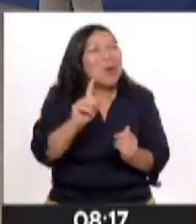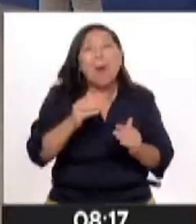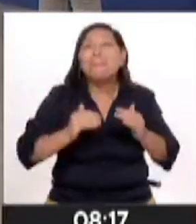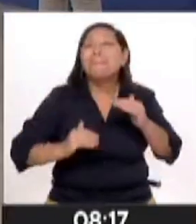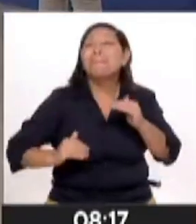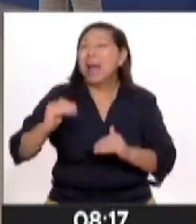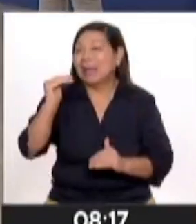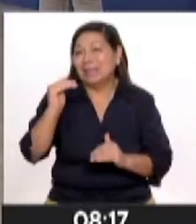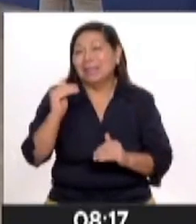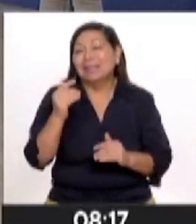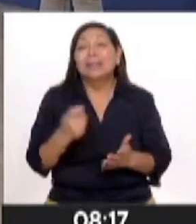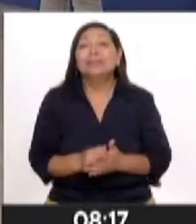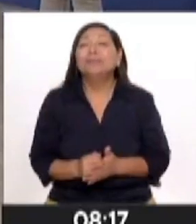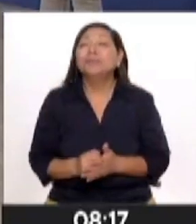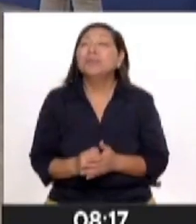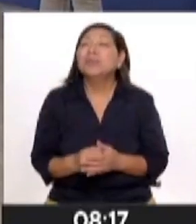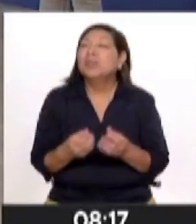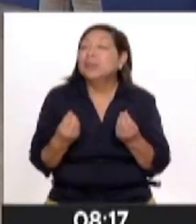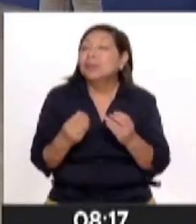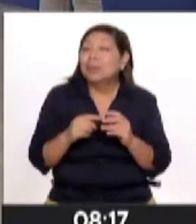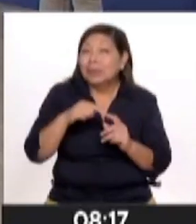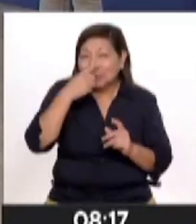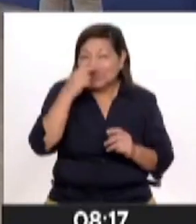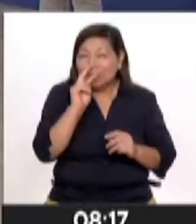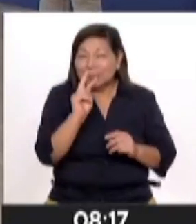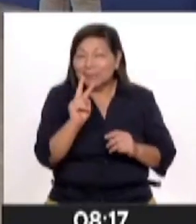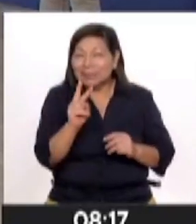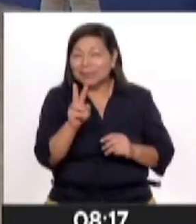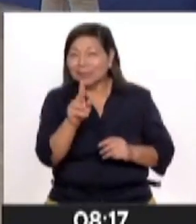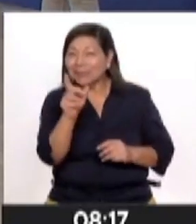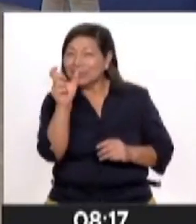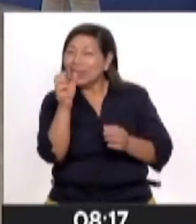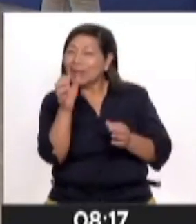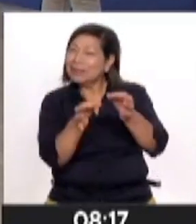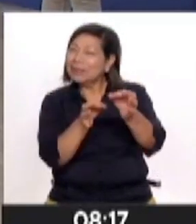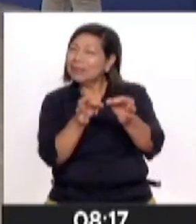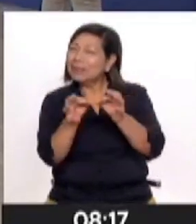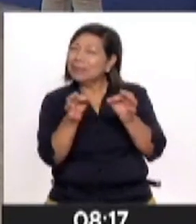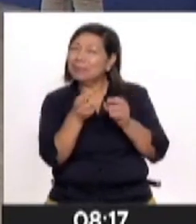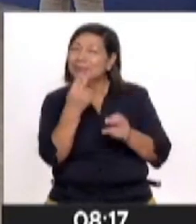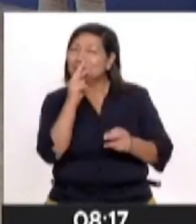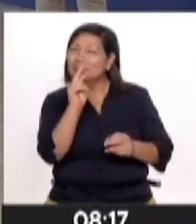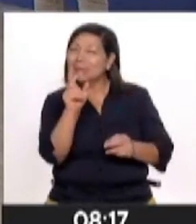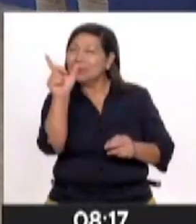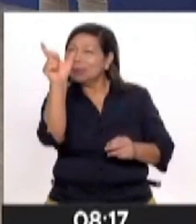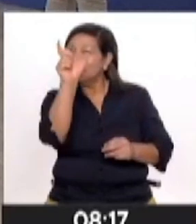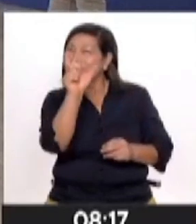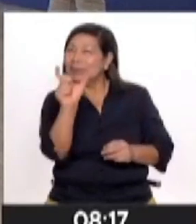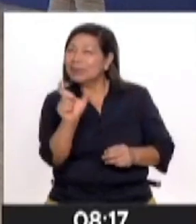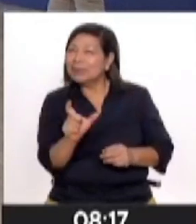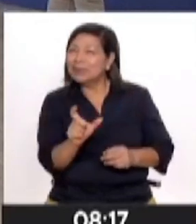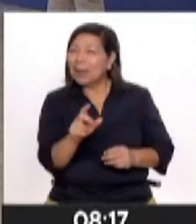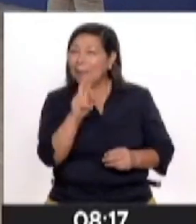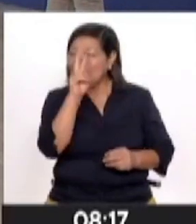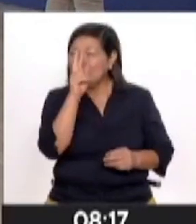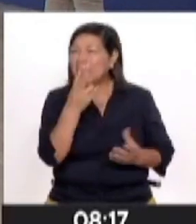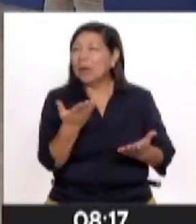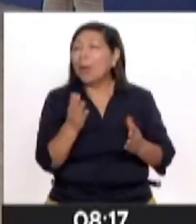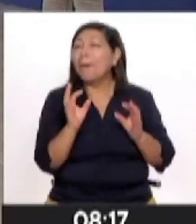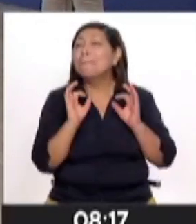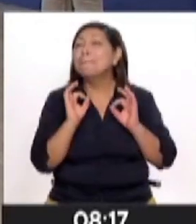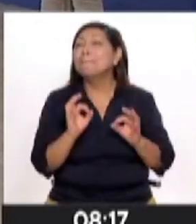poco para que nos pueda explicar esta gráfica que estamos compartiendo con nuestros televidentes, ahí vemos estos mapas del Perú, niveles de